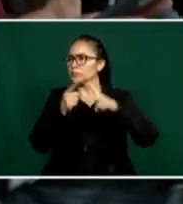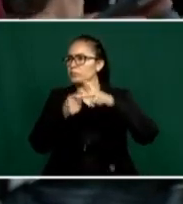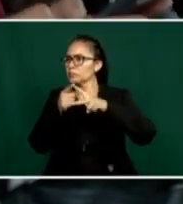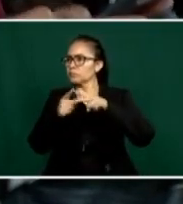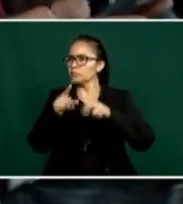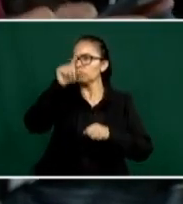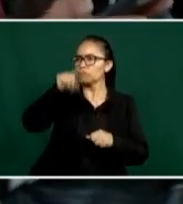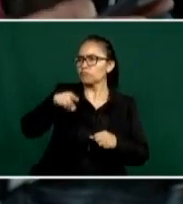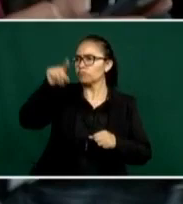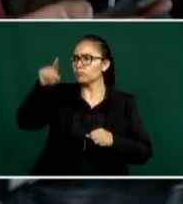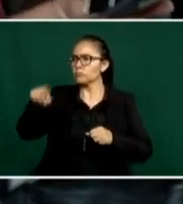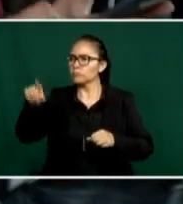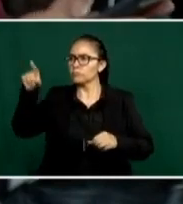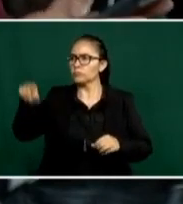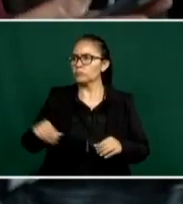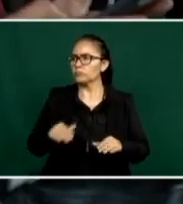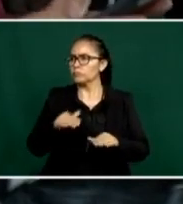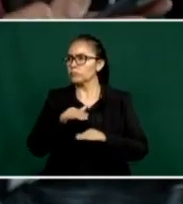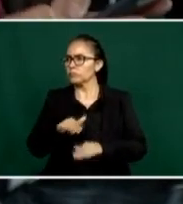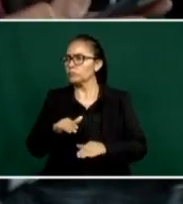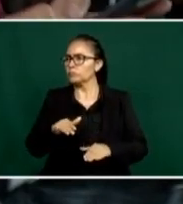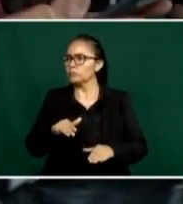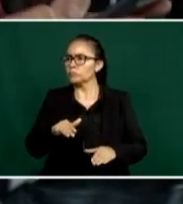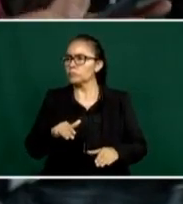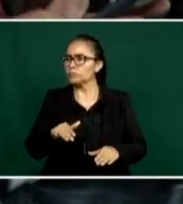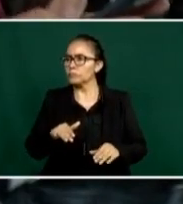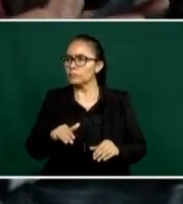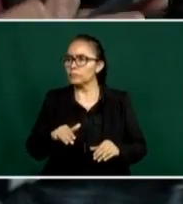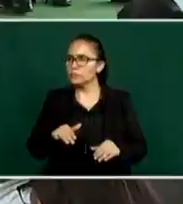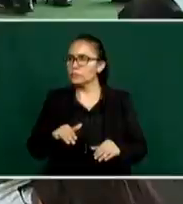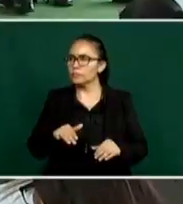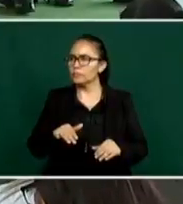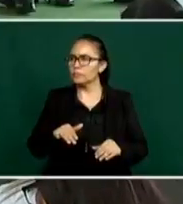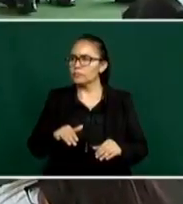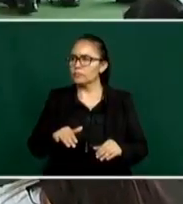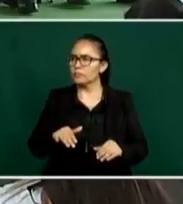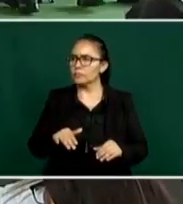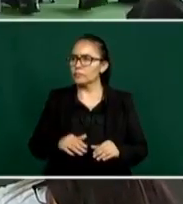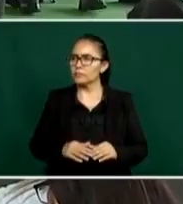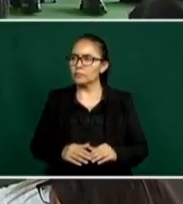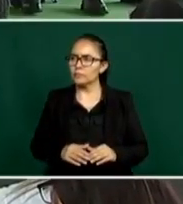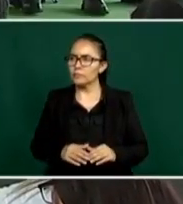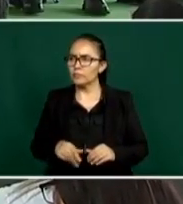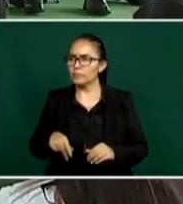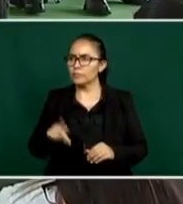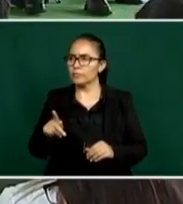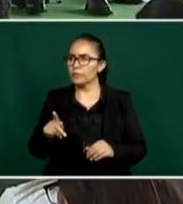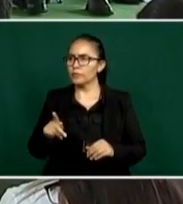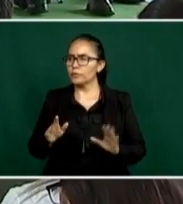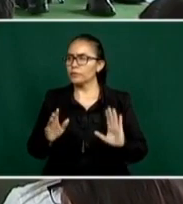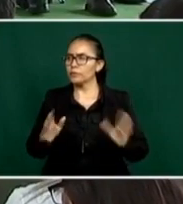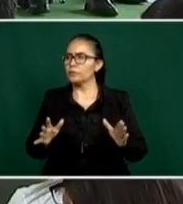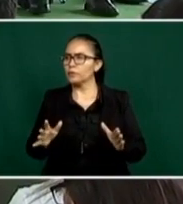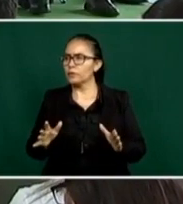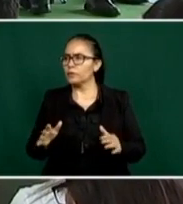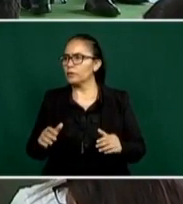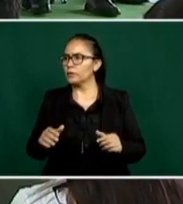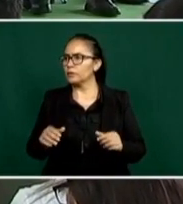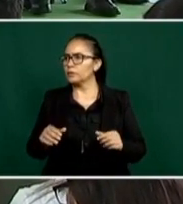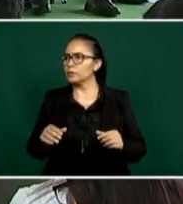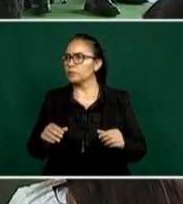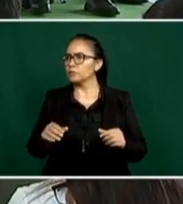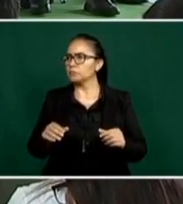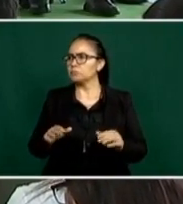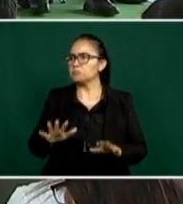tiene? Ellos enumeran varias situaciones, pero dicen que ya el país está en una